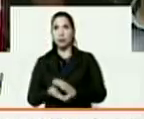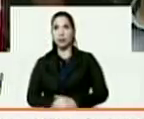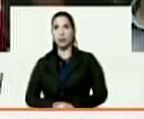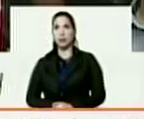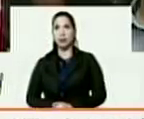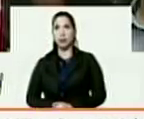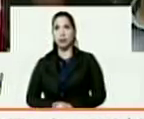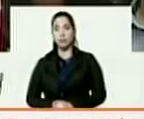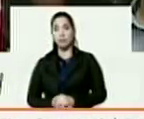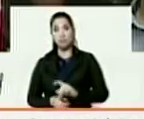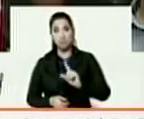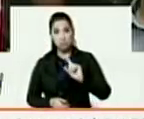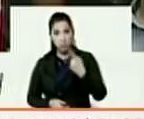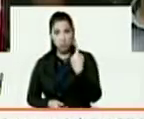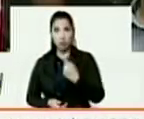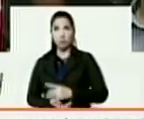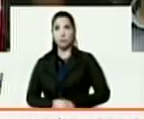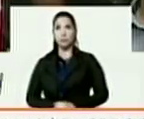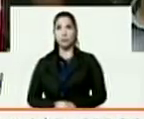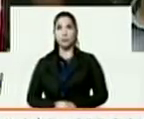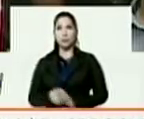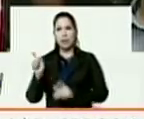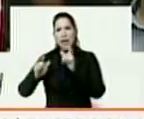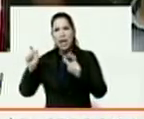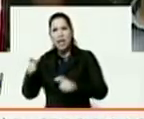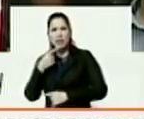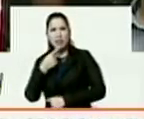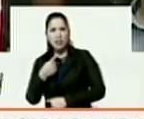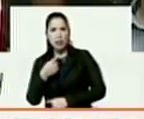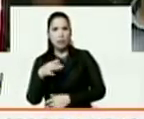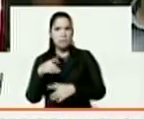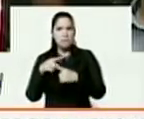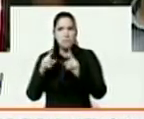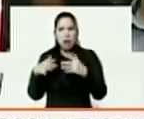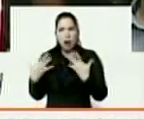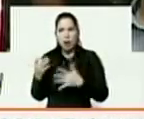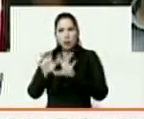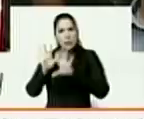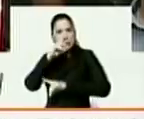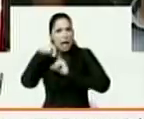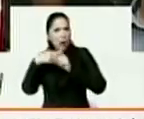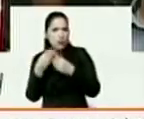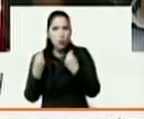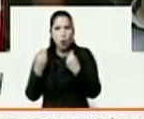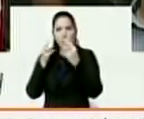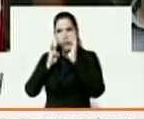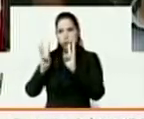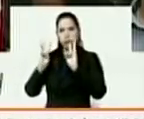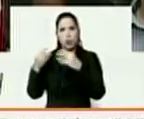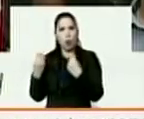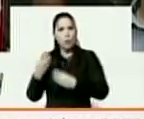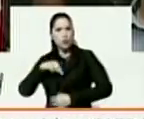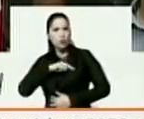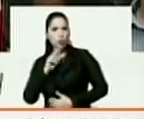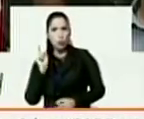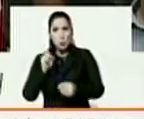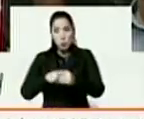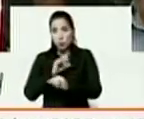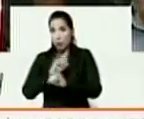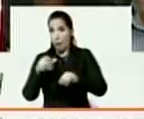primero a la gente dirá pero 15 años bueno 15 años muchos de nosotros ya estamos militando